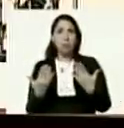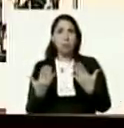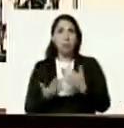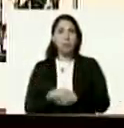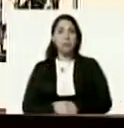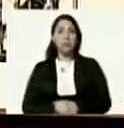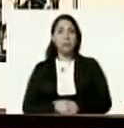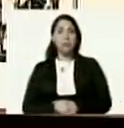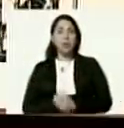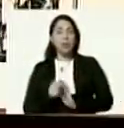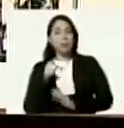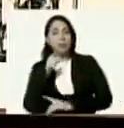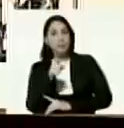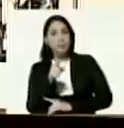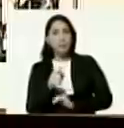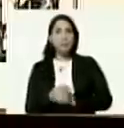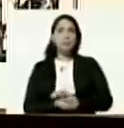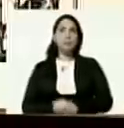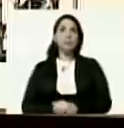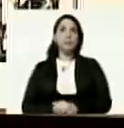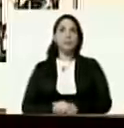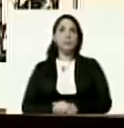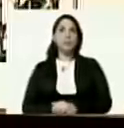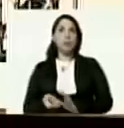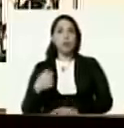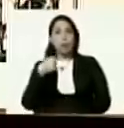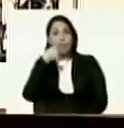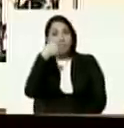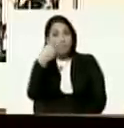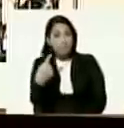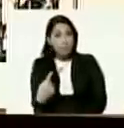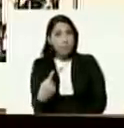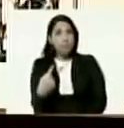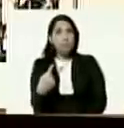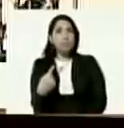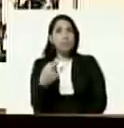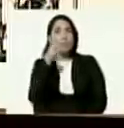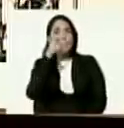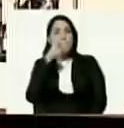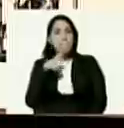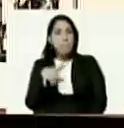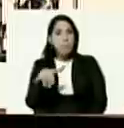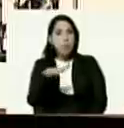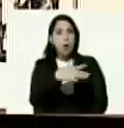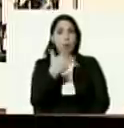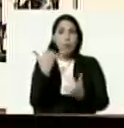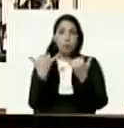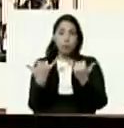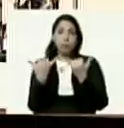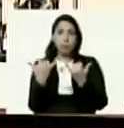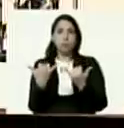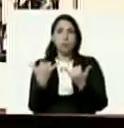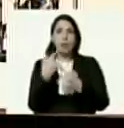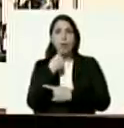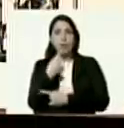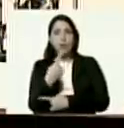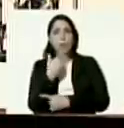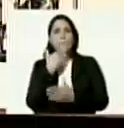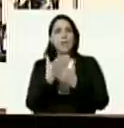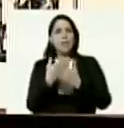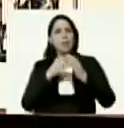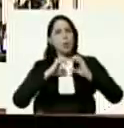Por eso yo les digo al pueblo, desde ya les digo, les pido desde mi corazón,